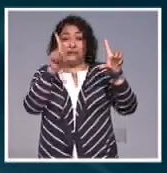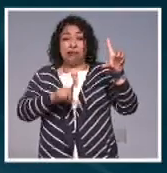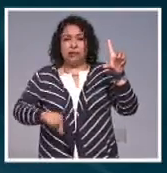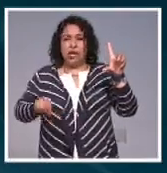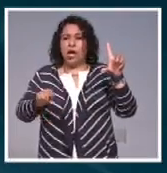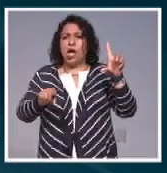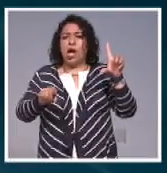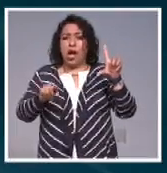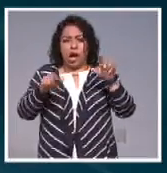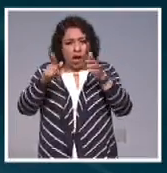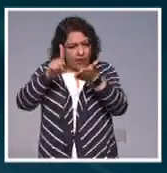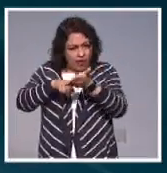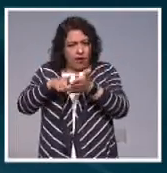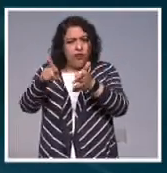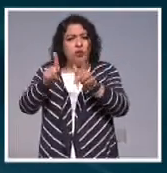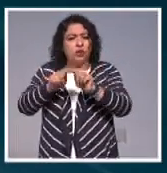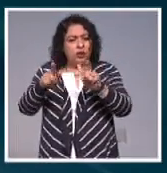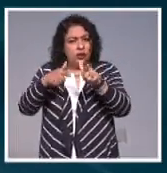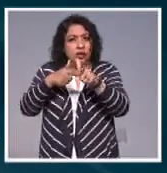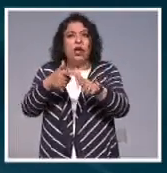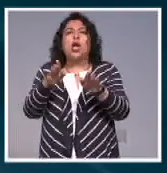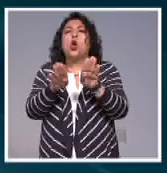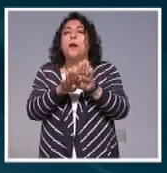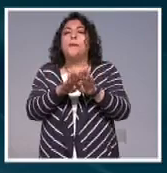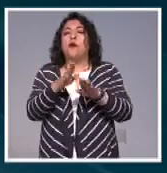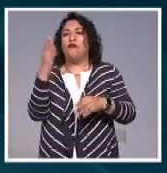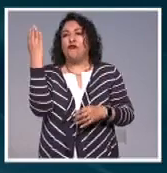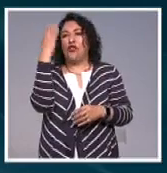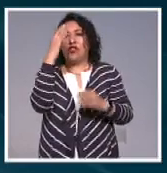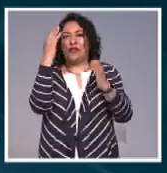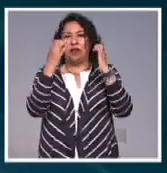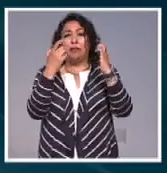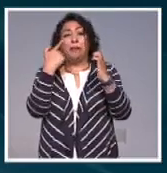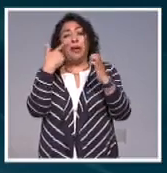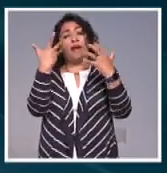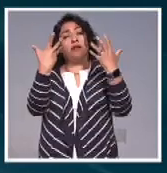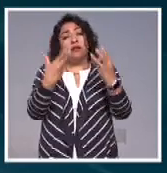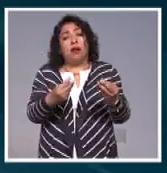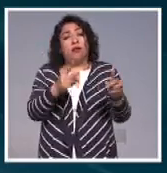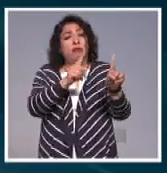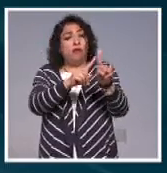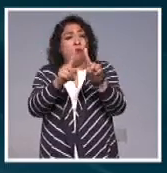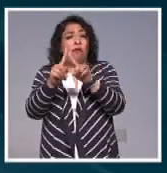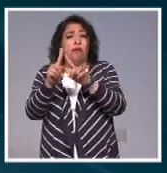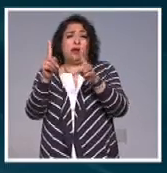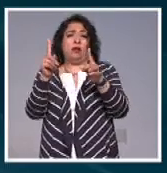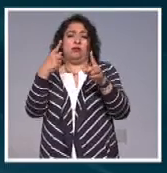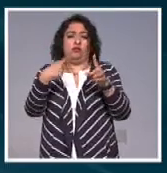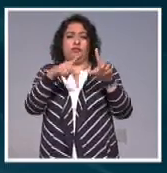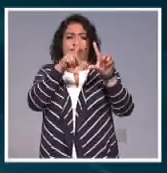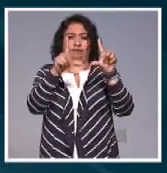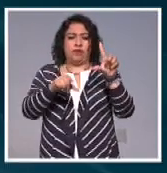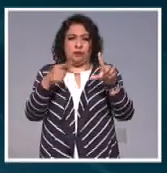sin salir de esa entidad, ¿cómo? Con esta muestra fotográfica que celebra la riqueza y la biodiversidad de nuestro